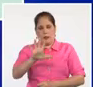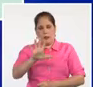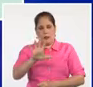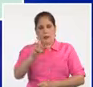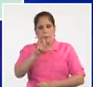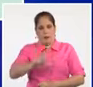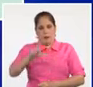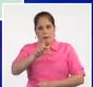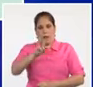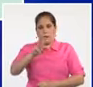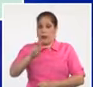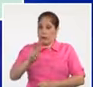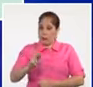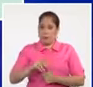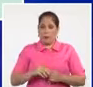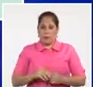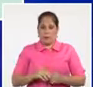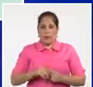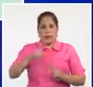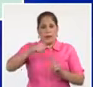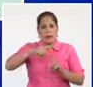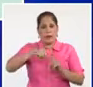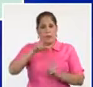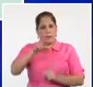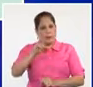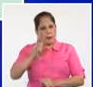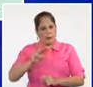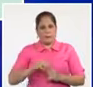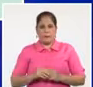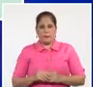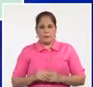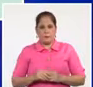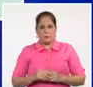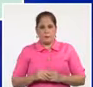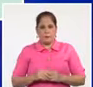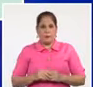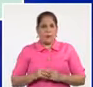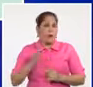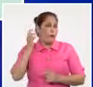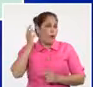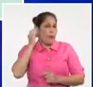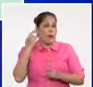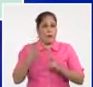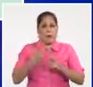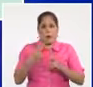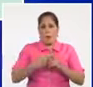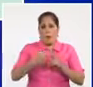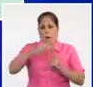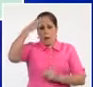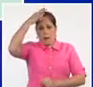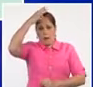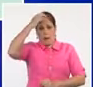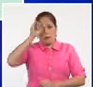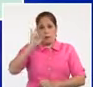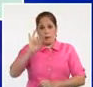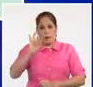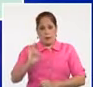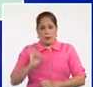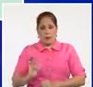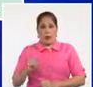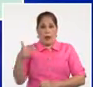Cabaiguán 32, Trinidad 23, Fomento, Yaguajá y Tahuasco con 7 cada uno y